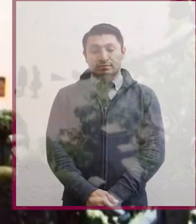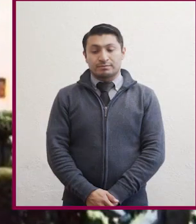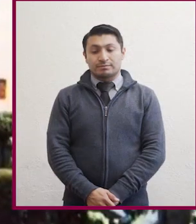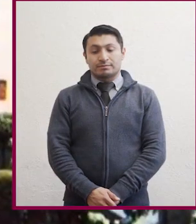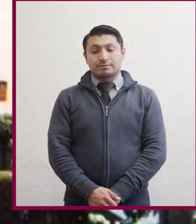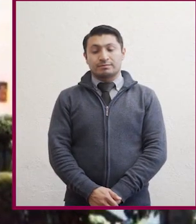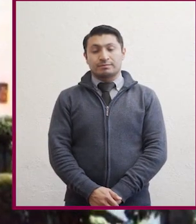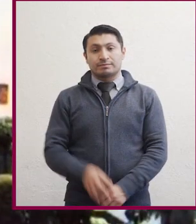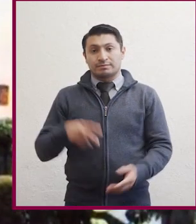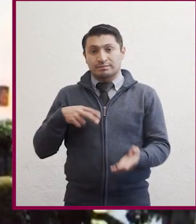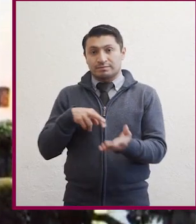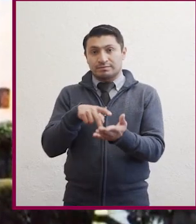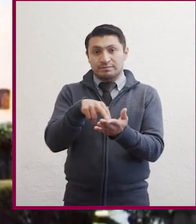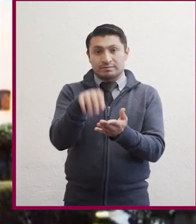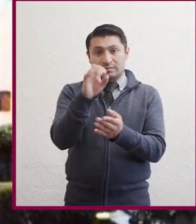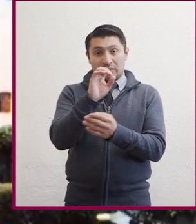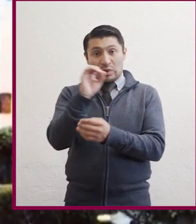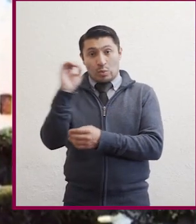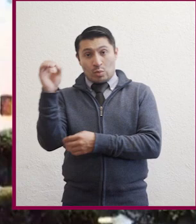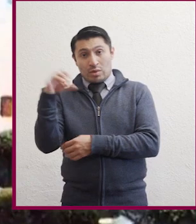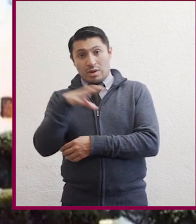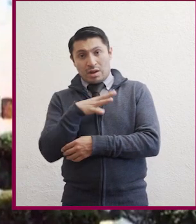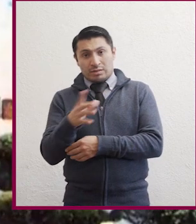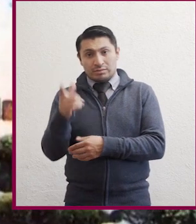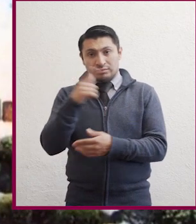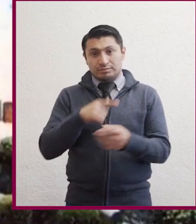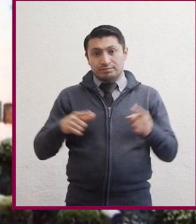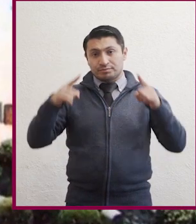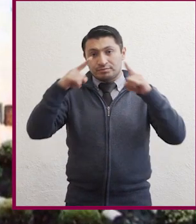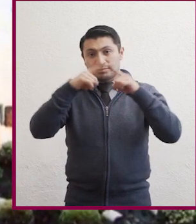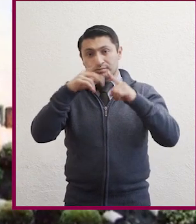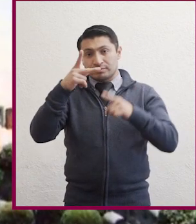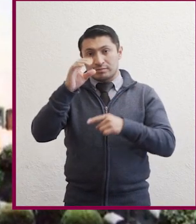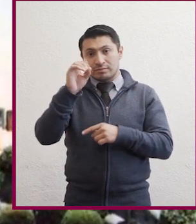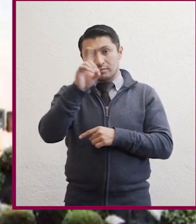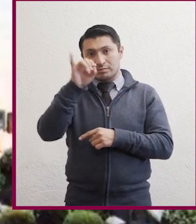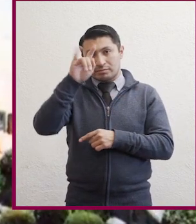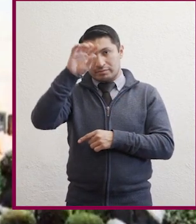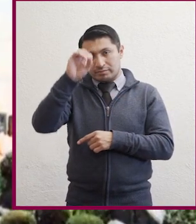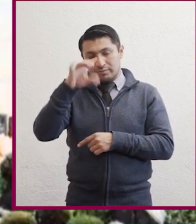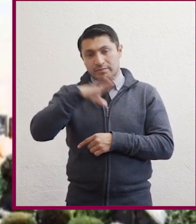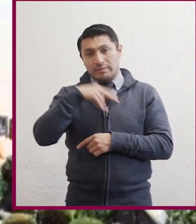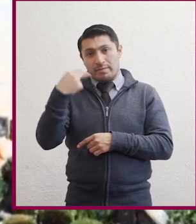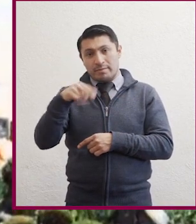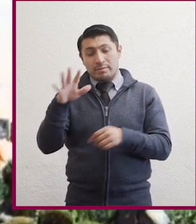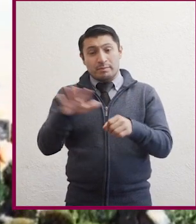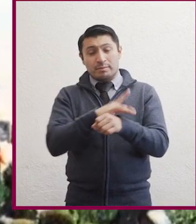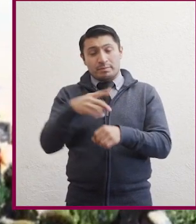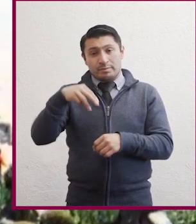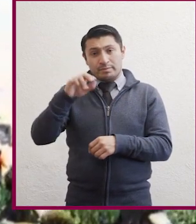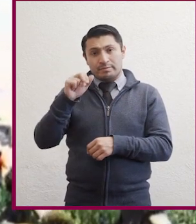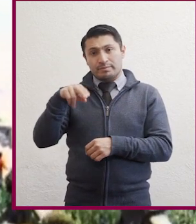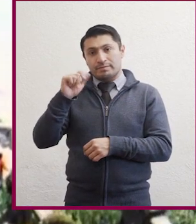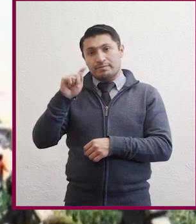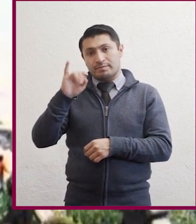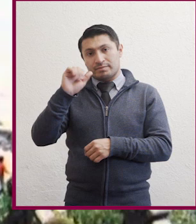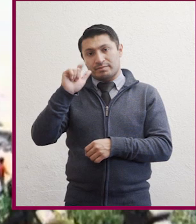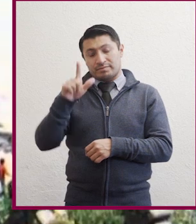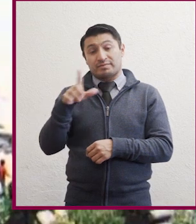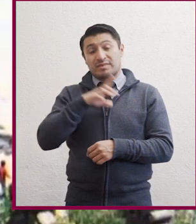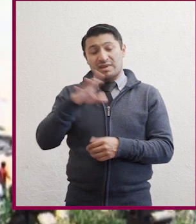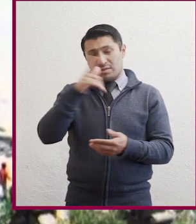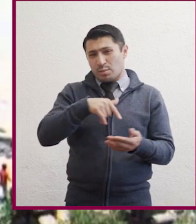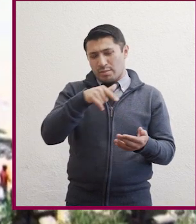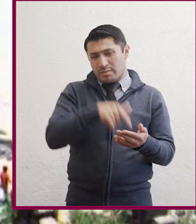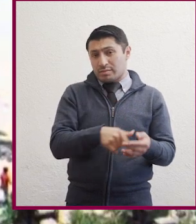Caminando hacia el oriente se encuentra la Capilla del Pocito, que debe su nombre a un manantial situado en